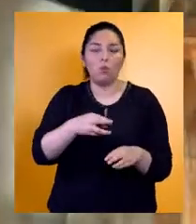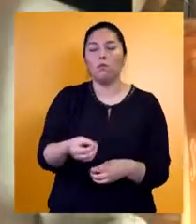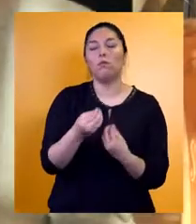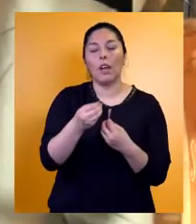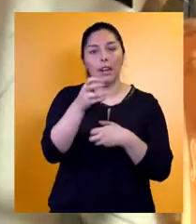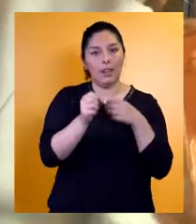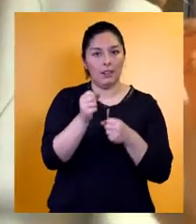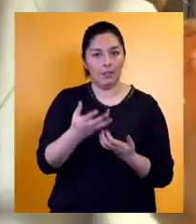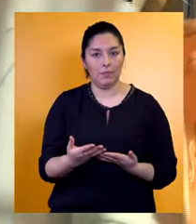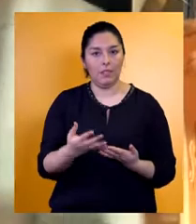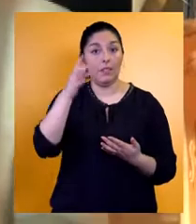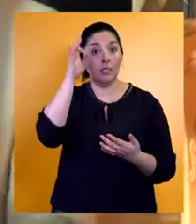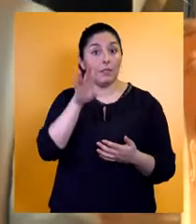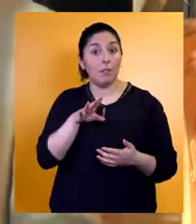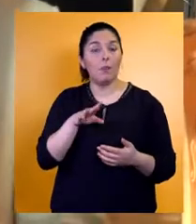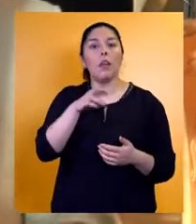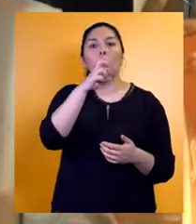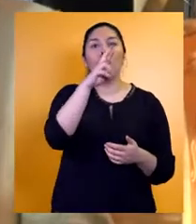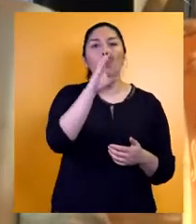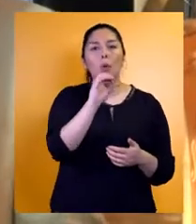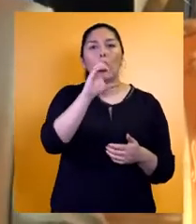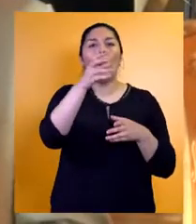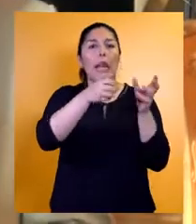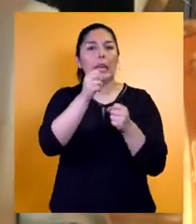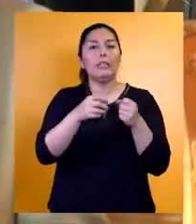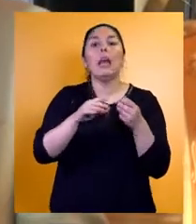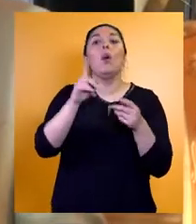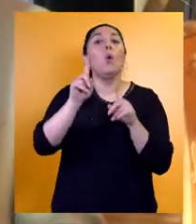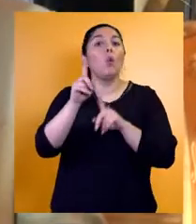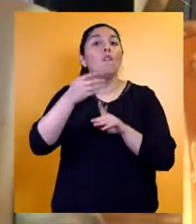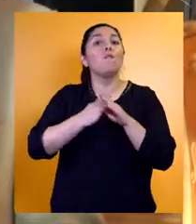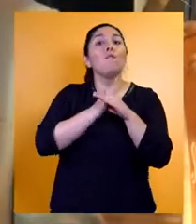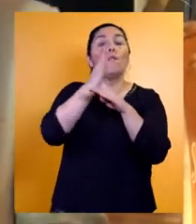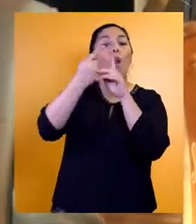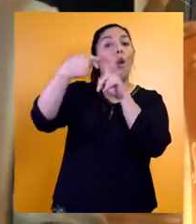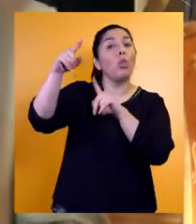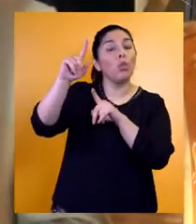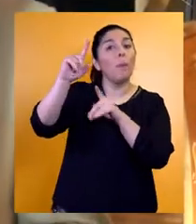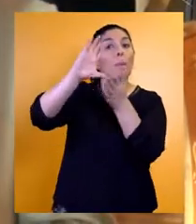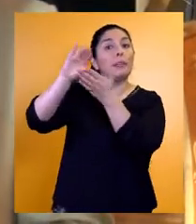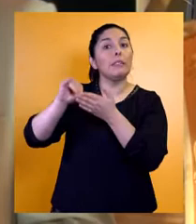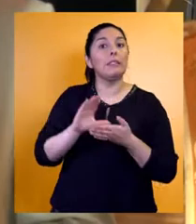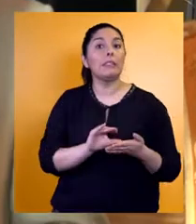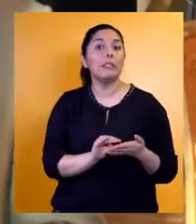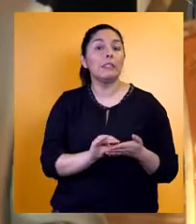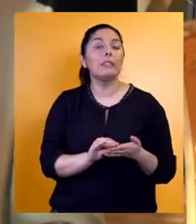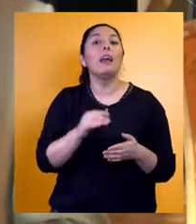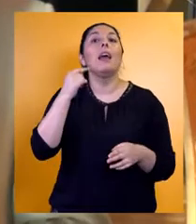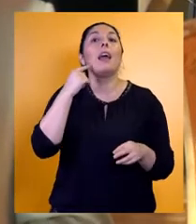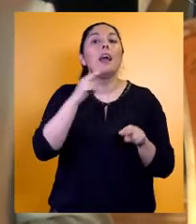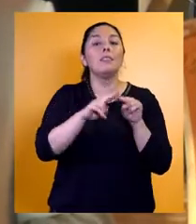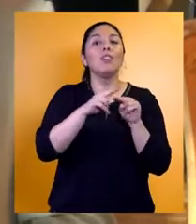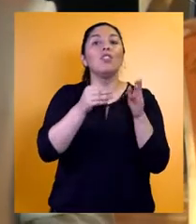del mundo. El año pasado una delegación de Fedeleche, Aproleche y el gobierno regional fue a China y ellos se interesaron mucho en poder